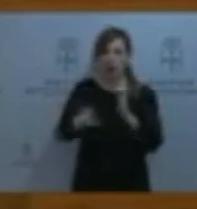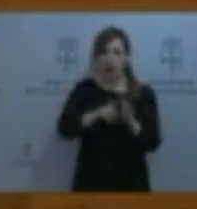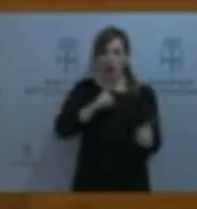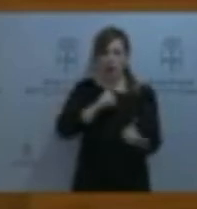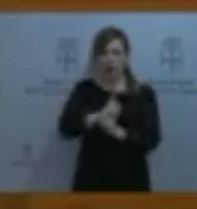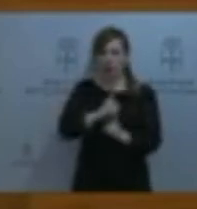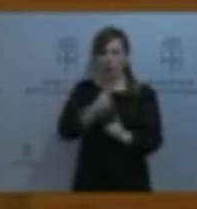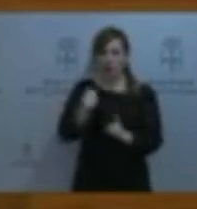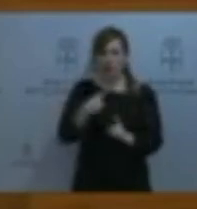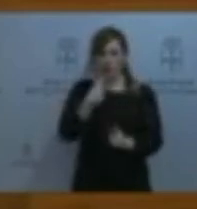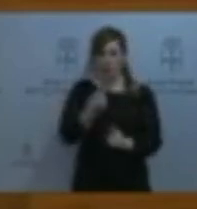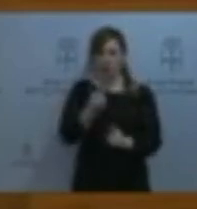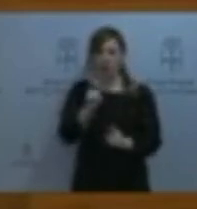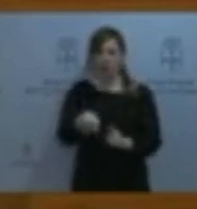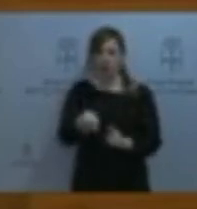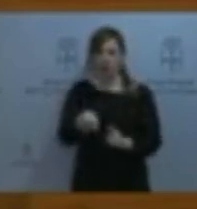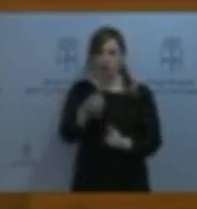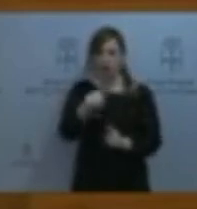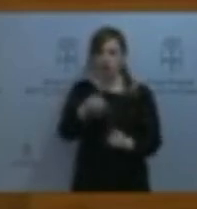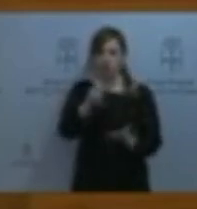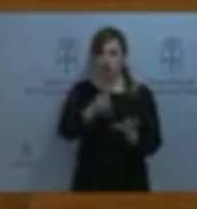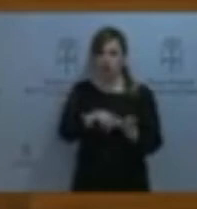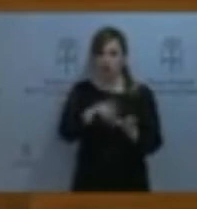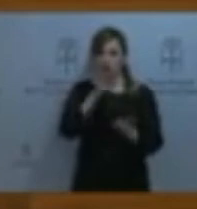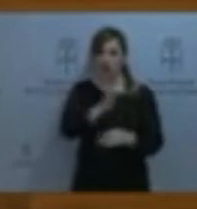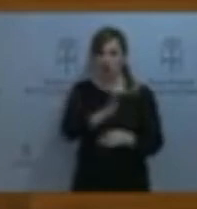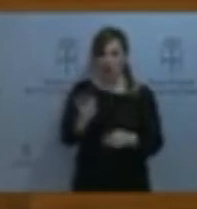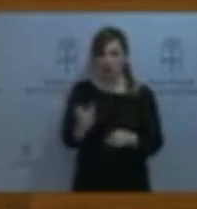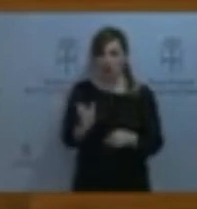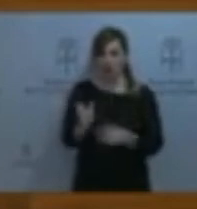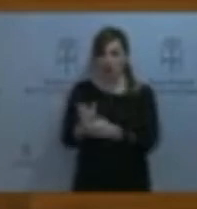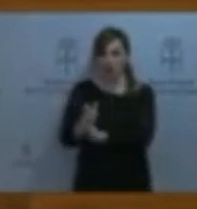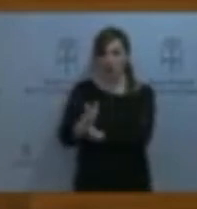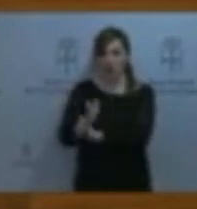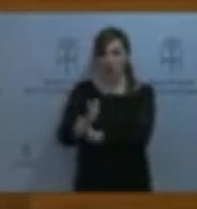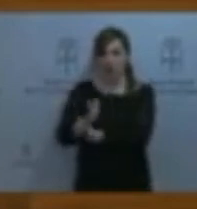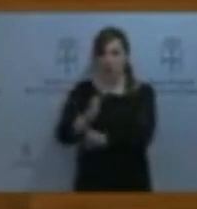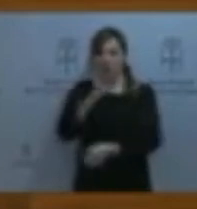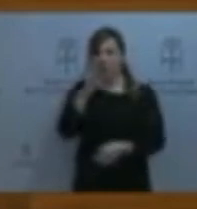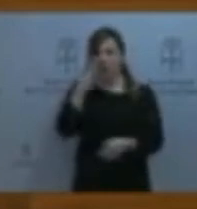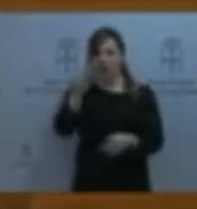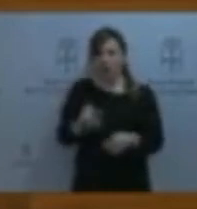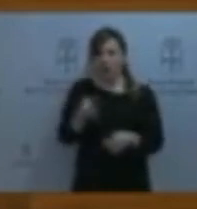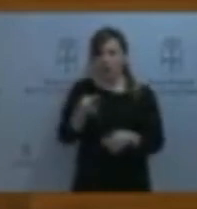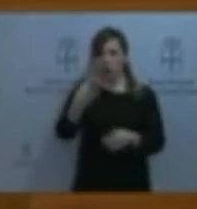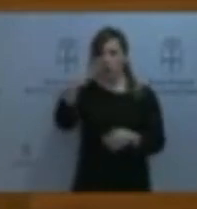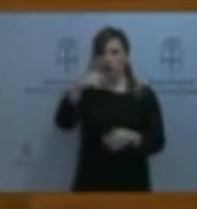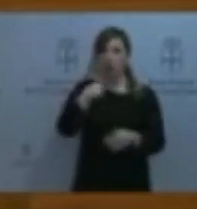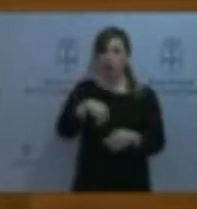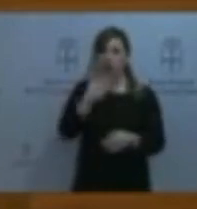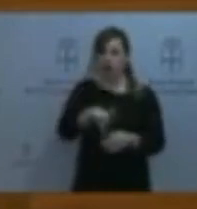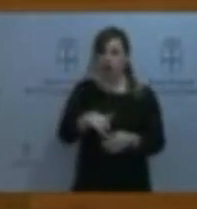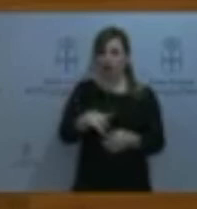allí. Y bueno, nos unimos a las condenas que tenemos todos, porque realmente los únicos que pierden son